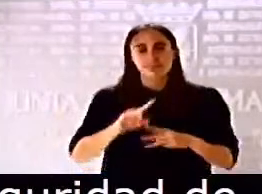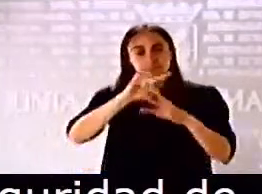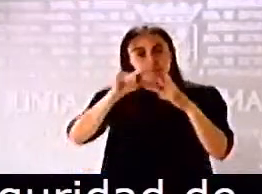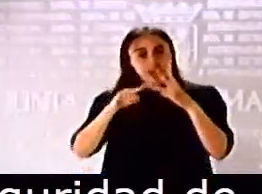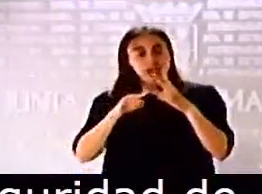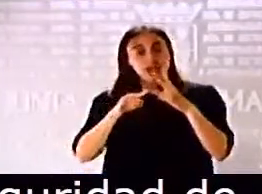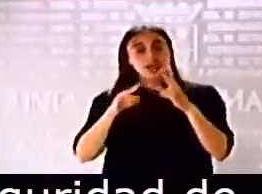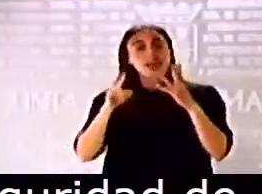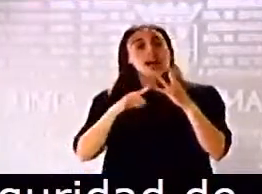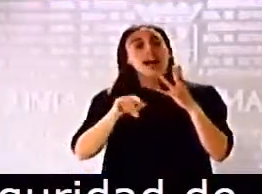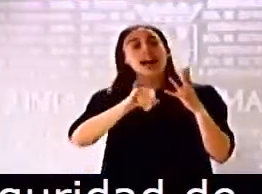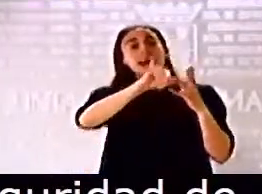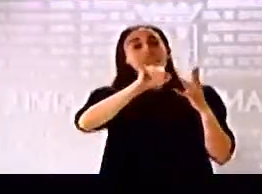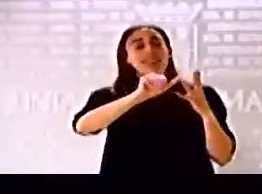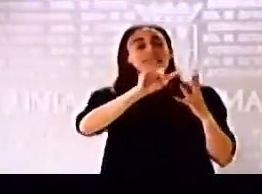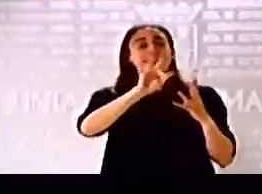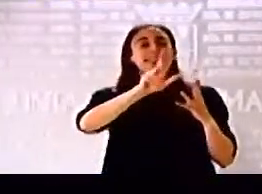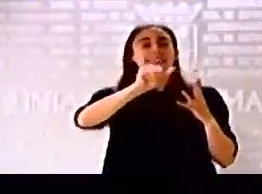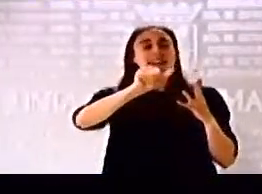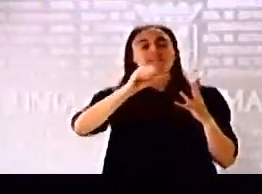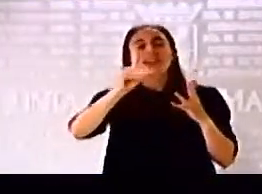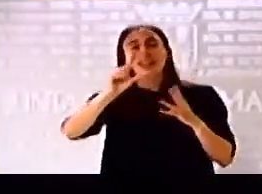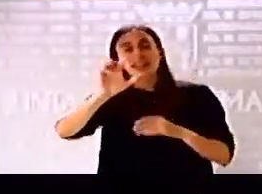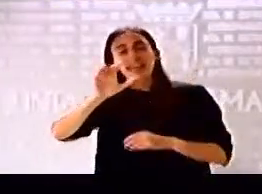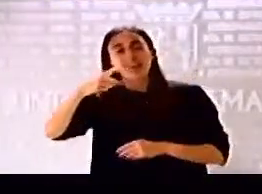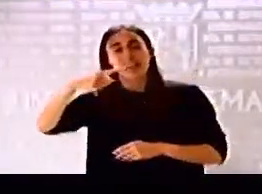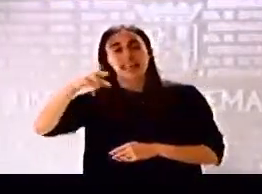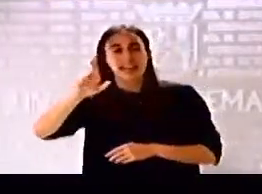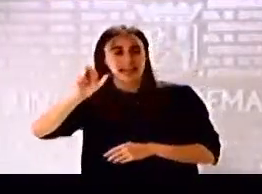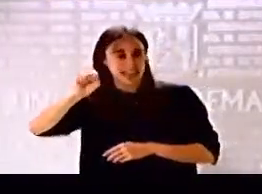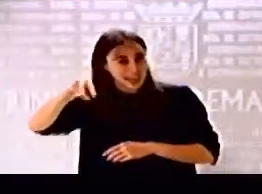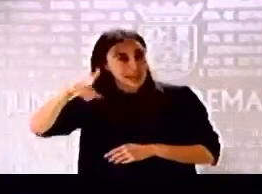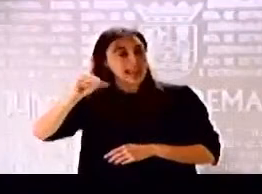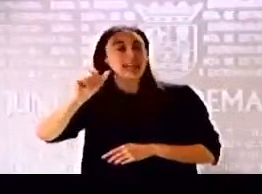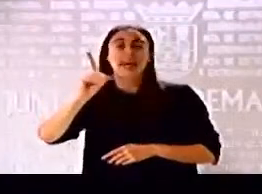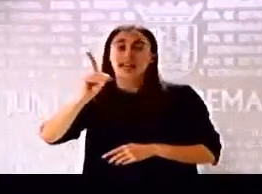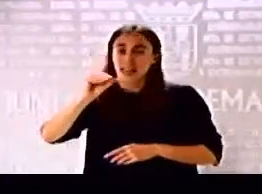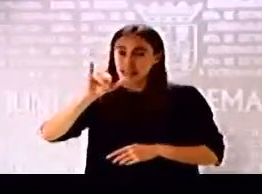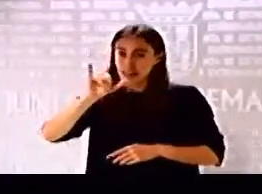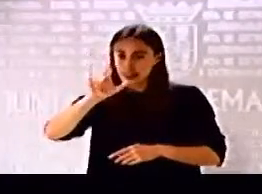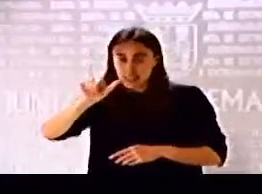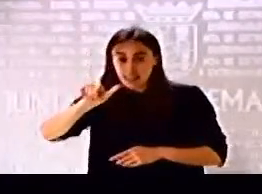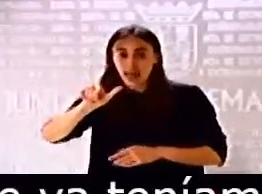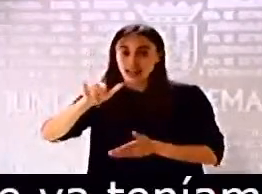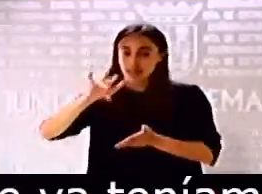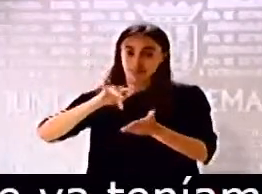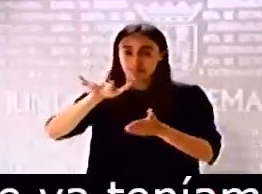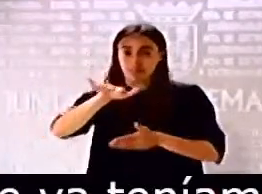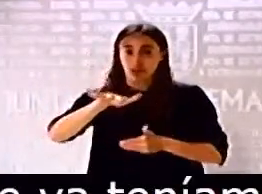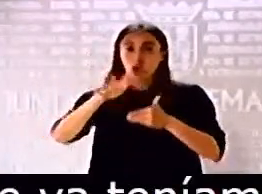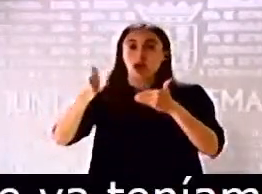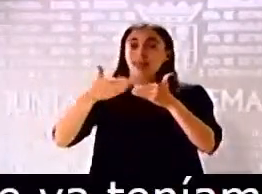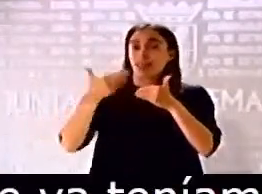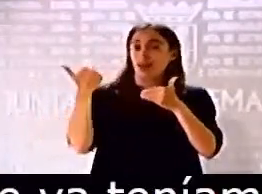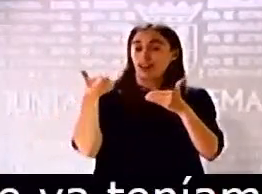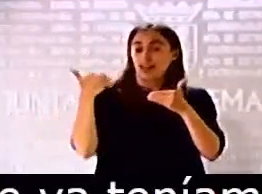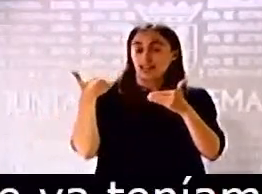Zarza de Granadilla es una localidad que ya teníamos perimetrada, que el comportamiento que está teniendo en la